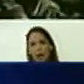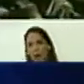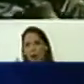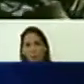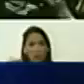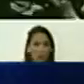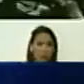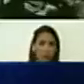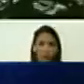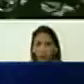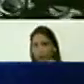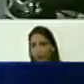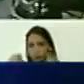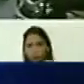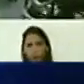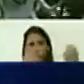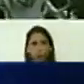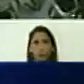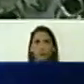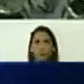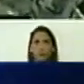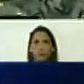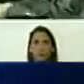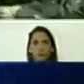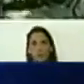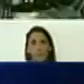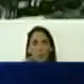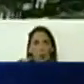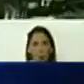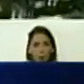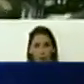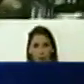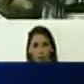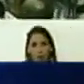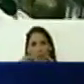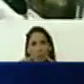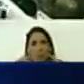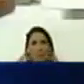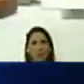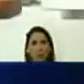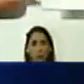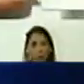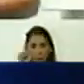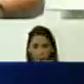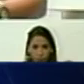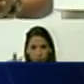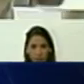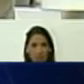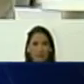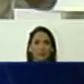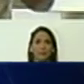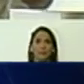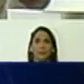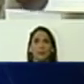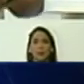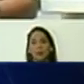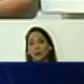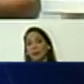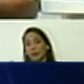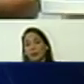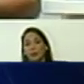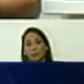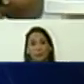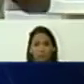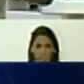se han destruido a lo largo de estas políticas en materia de seguridad ciudadana. Es por eso pues que con la gran misión Cuadrantes